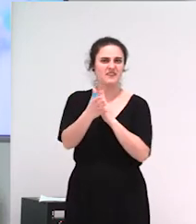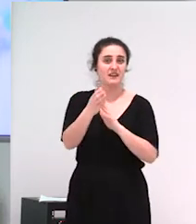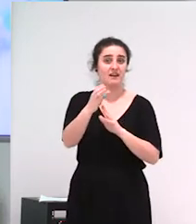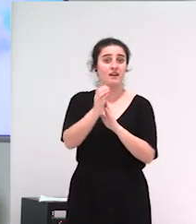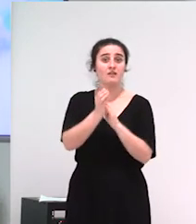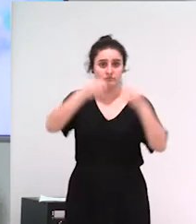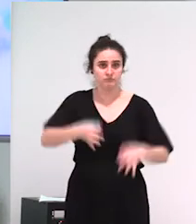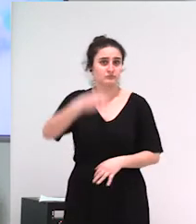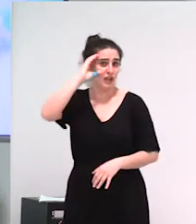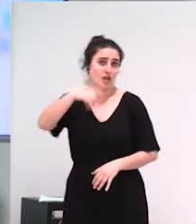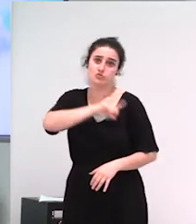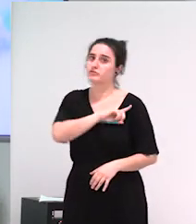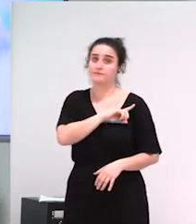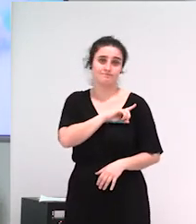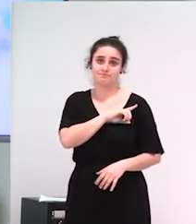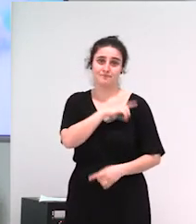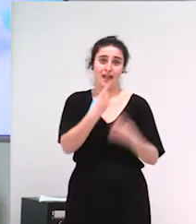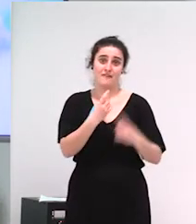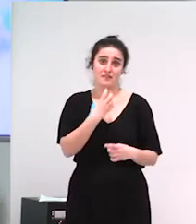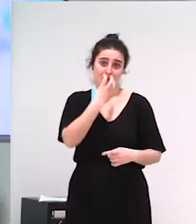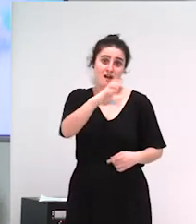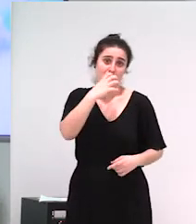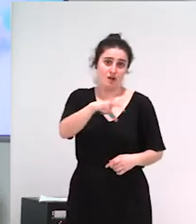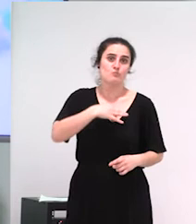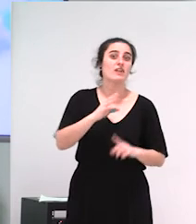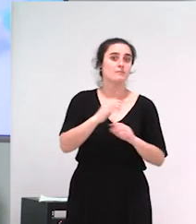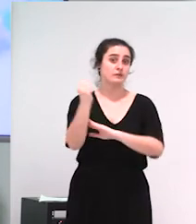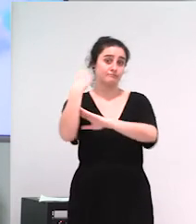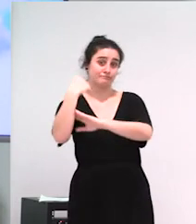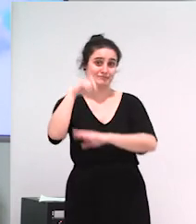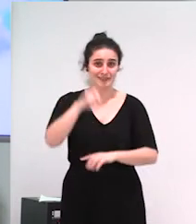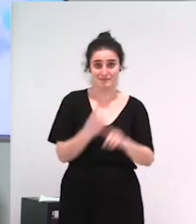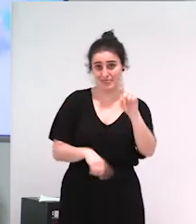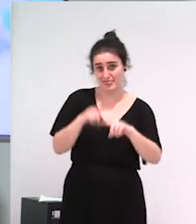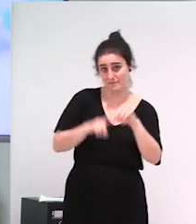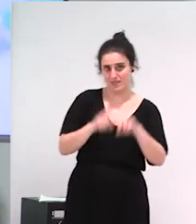escuchadas. Y creo que esta parte nos suena a todas y que podemos como